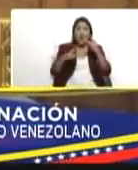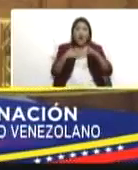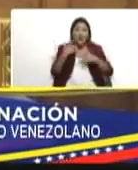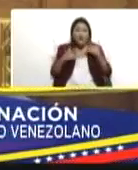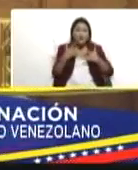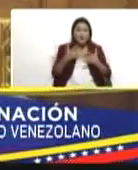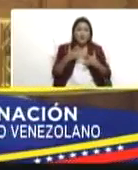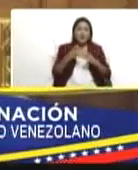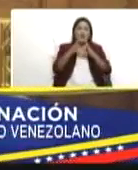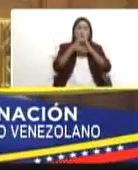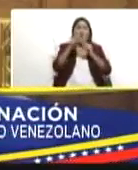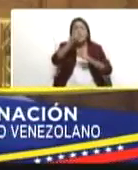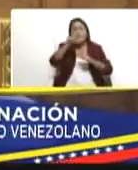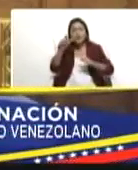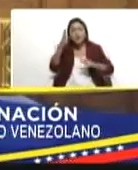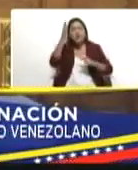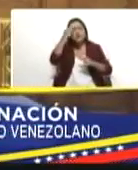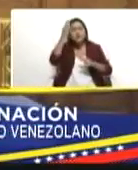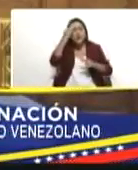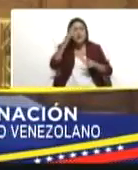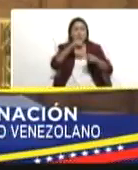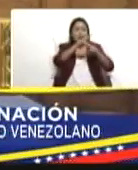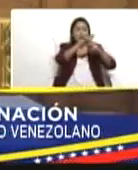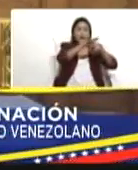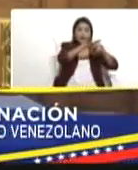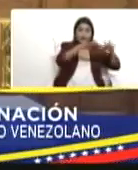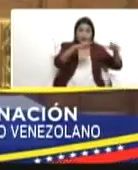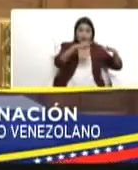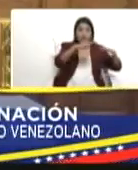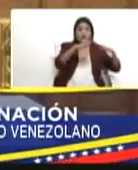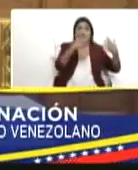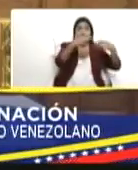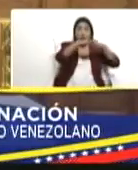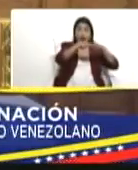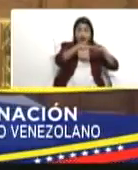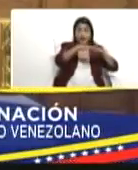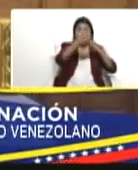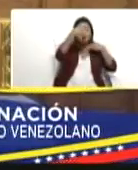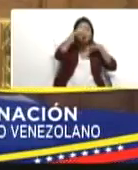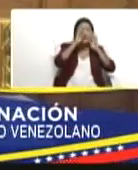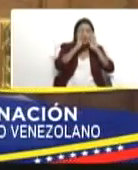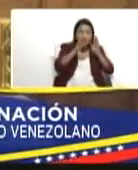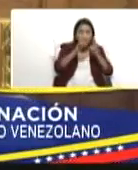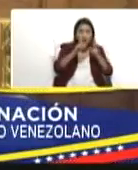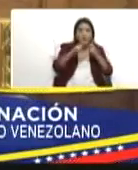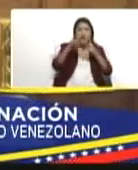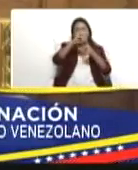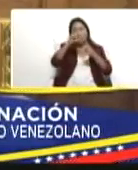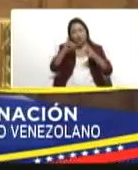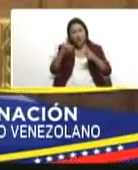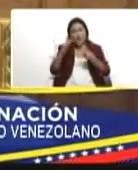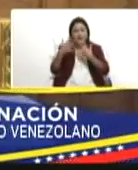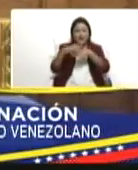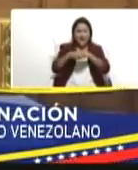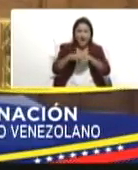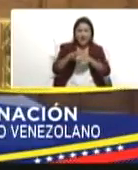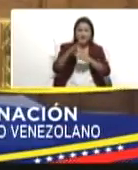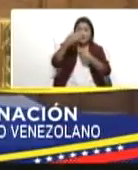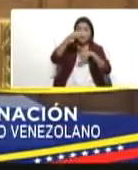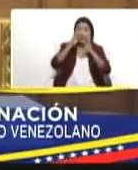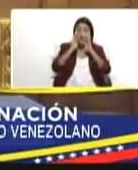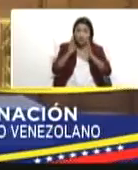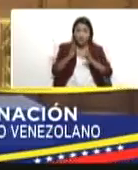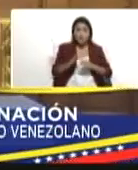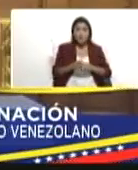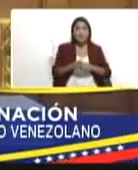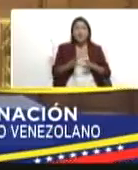la sodis la redis la Adi todo el mundo hasta la abuelita se entera no